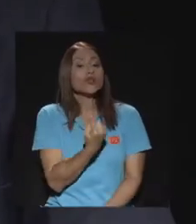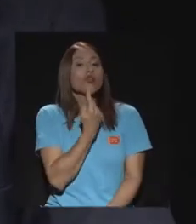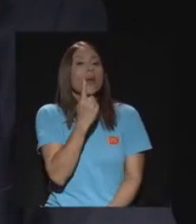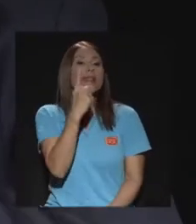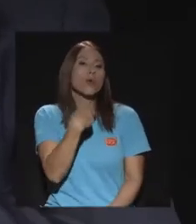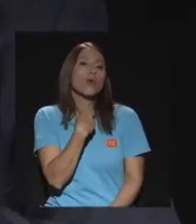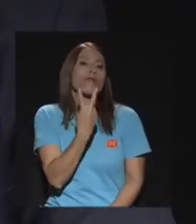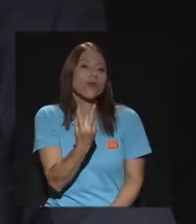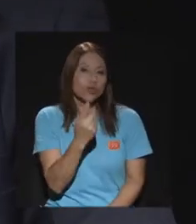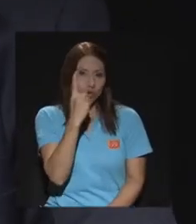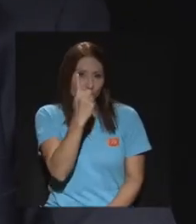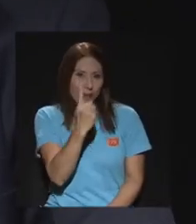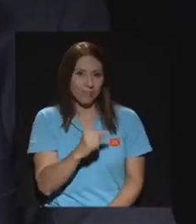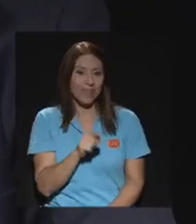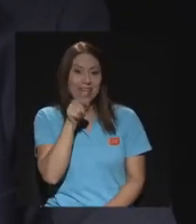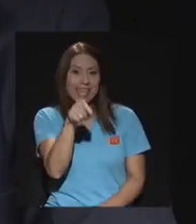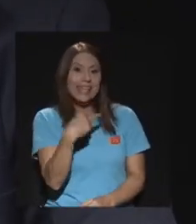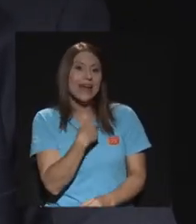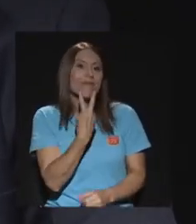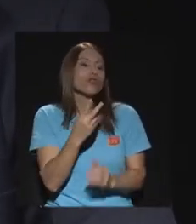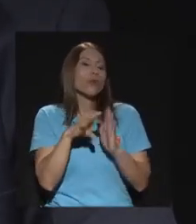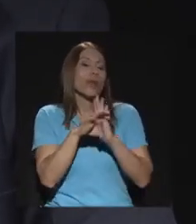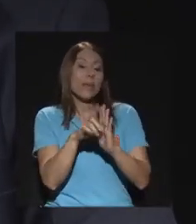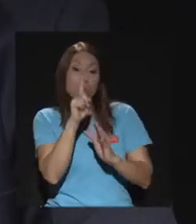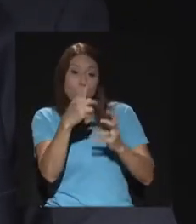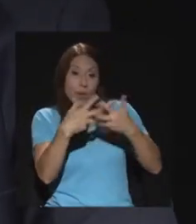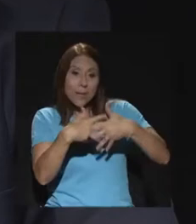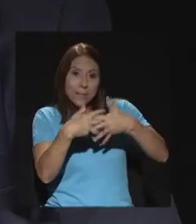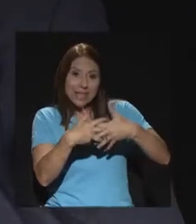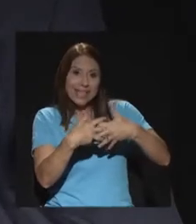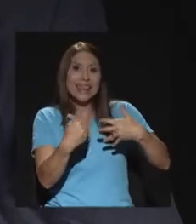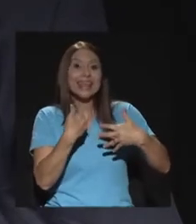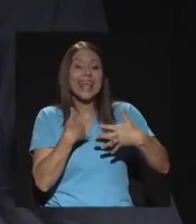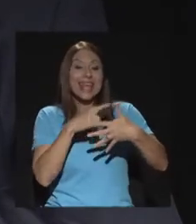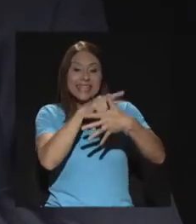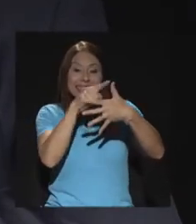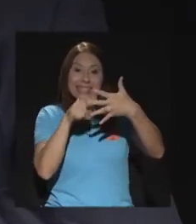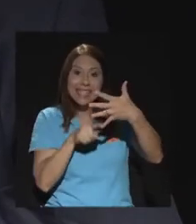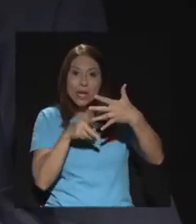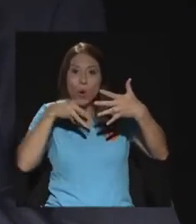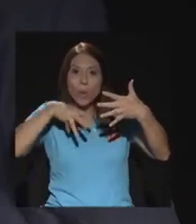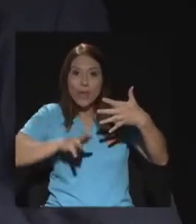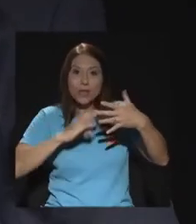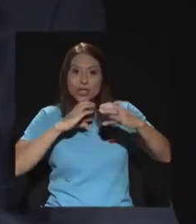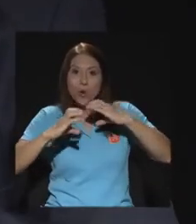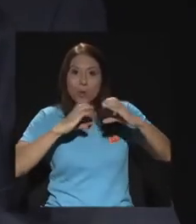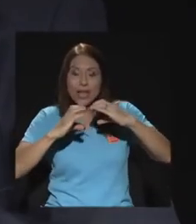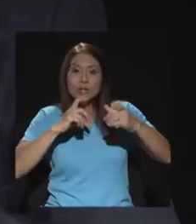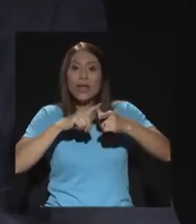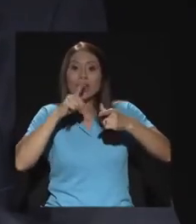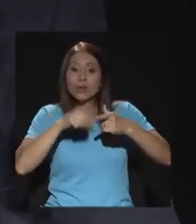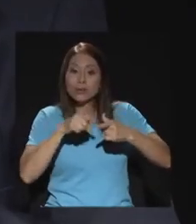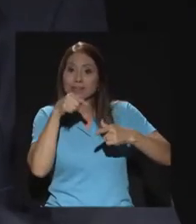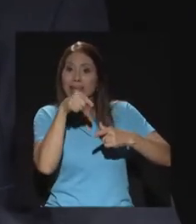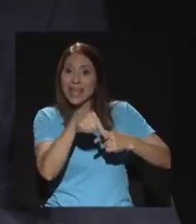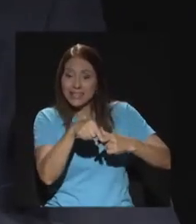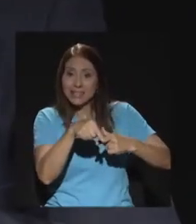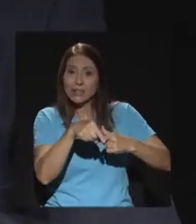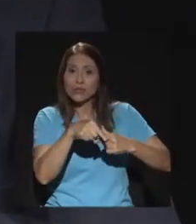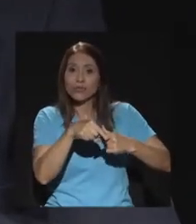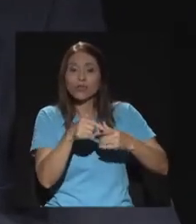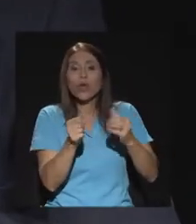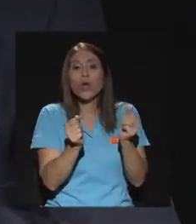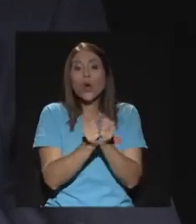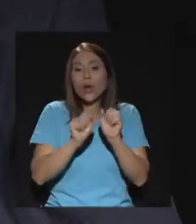pongo un ejemplo de un concesionario que tiene 5 medios de comunicación, se va a convertir posiblemente, junto con la posibilidad de transmitir